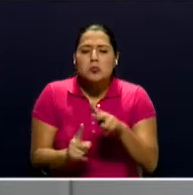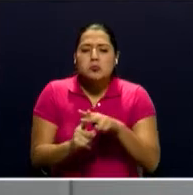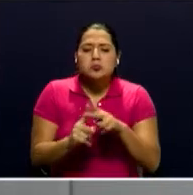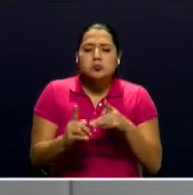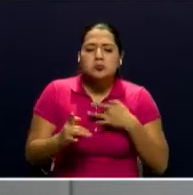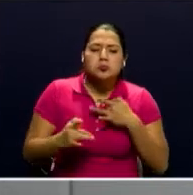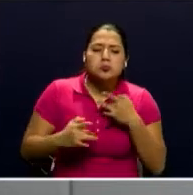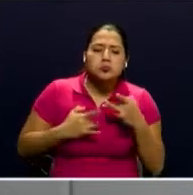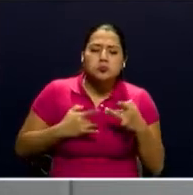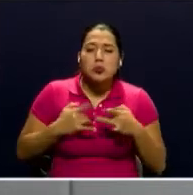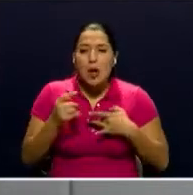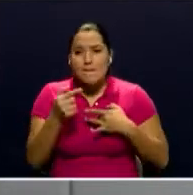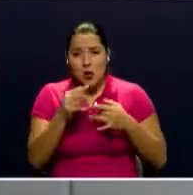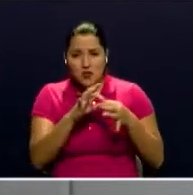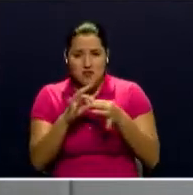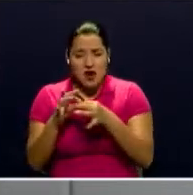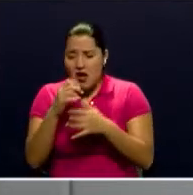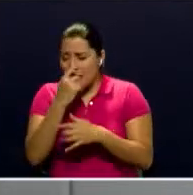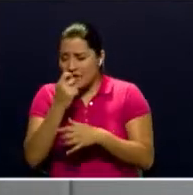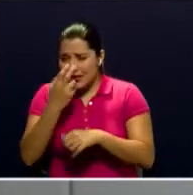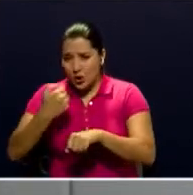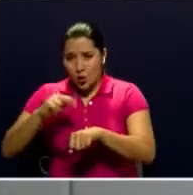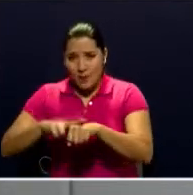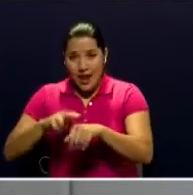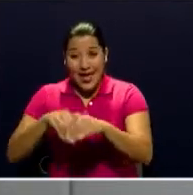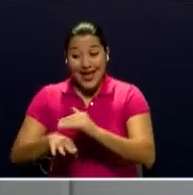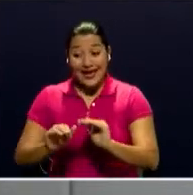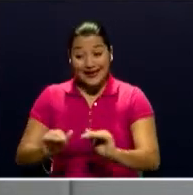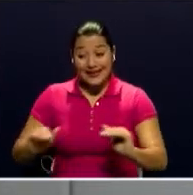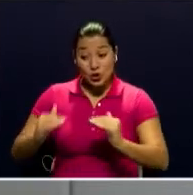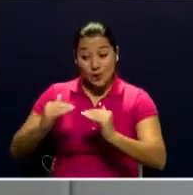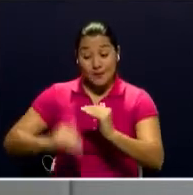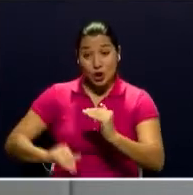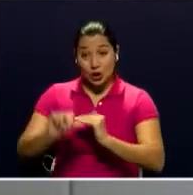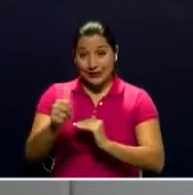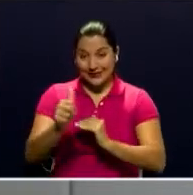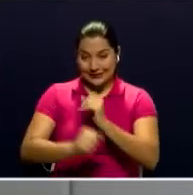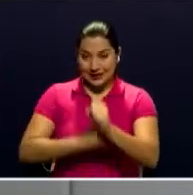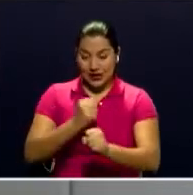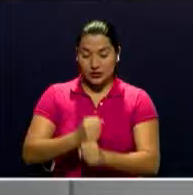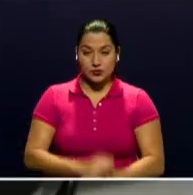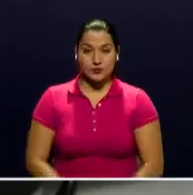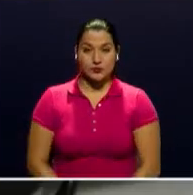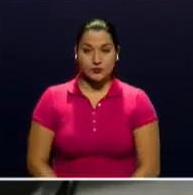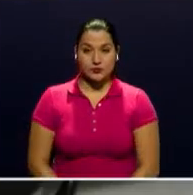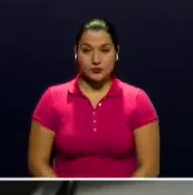un resfrío normal en los niños menores de 10 años.